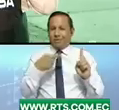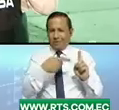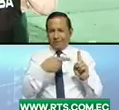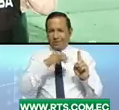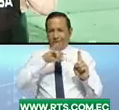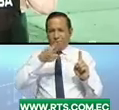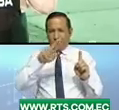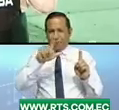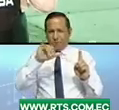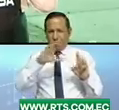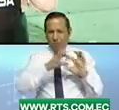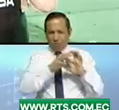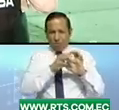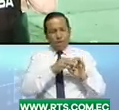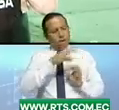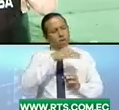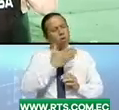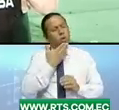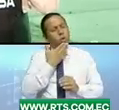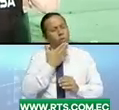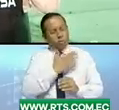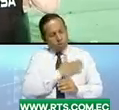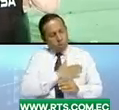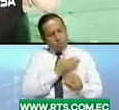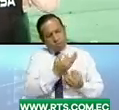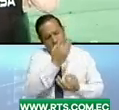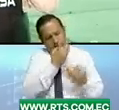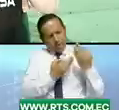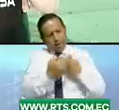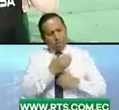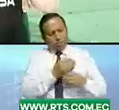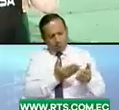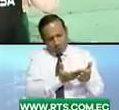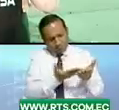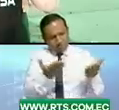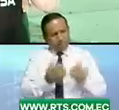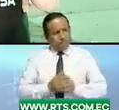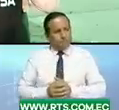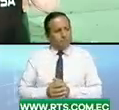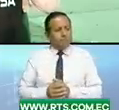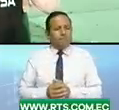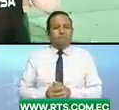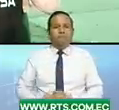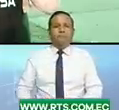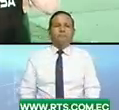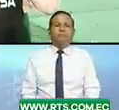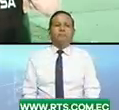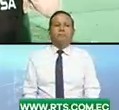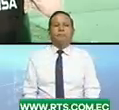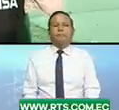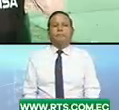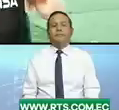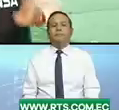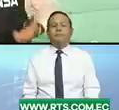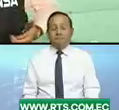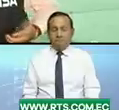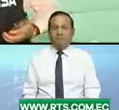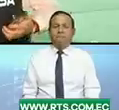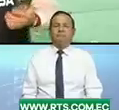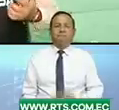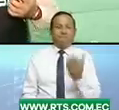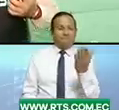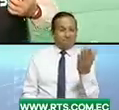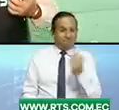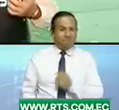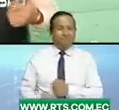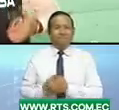Julio César, te escuchamos. Anneli, querida, buenas noches. Así es, 22 horas con 6